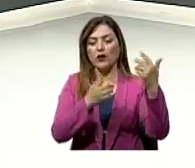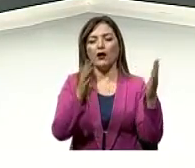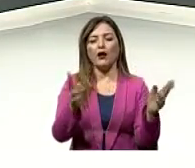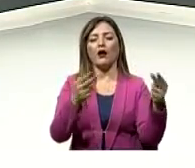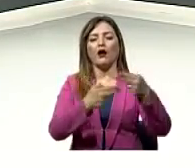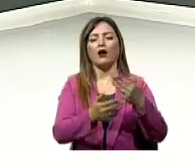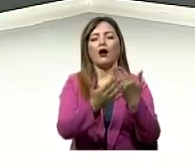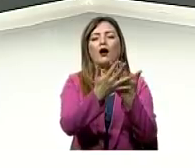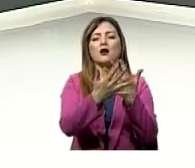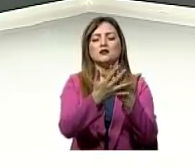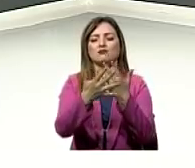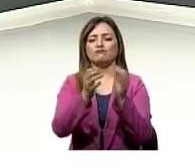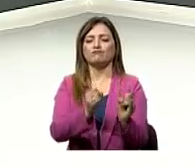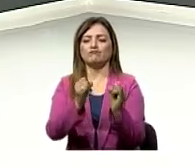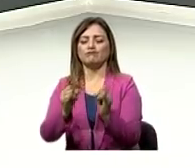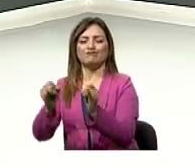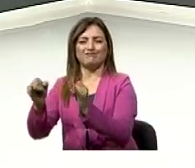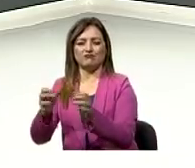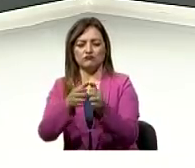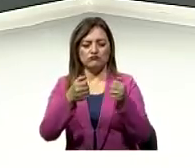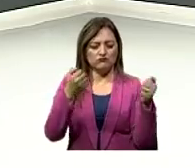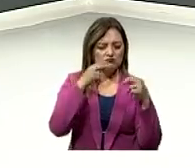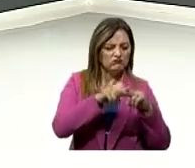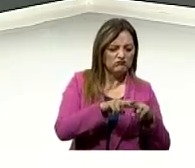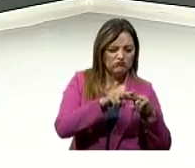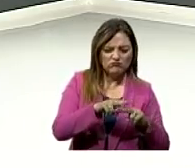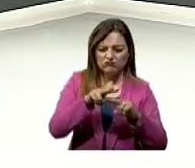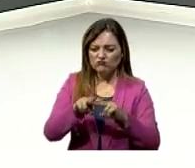un fusil que habría sido utilizado en el amotinamiento